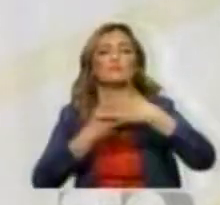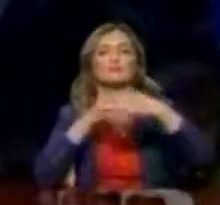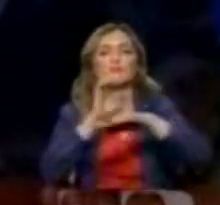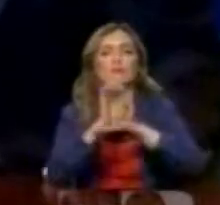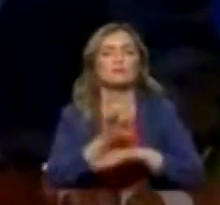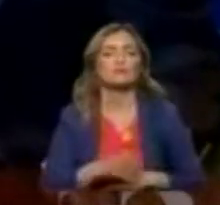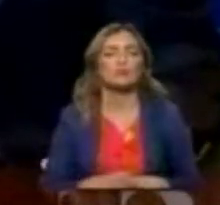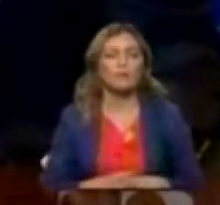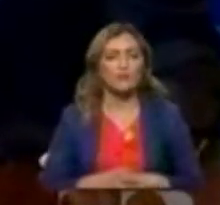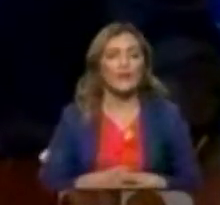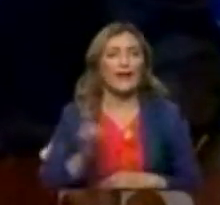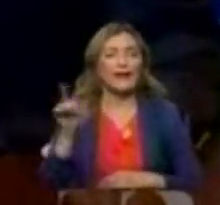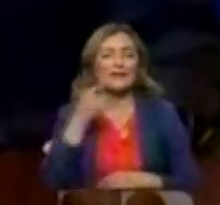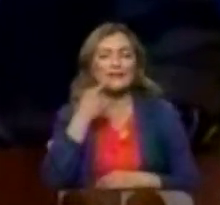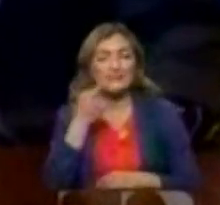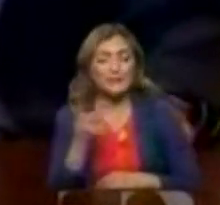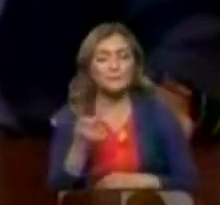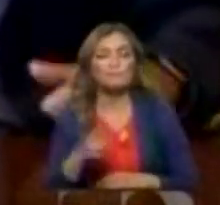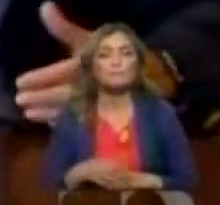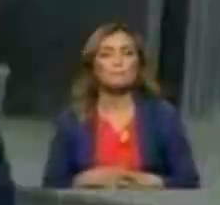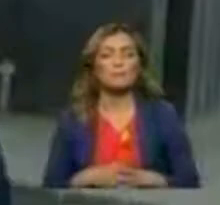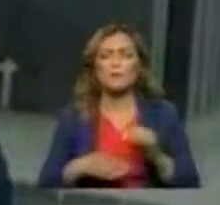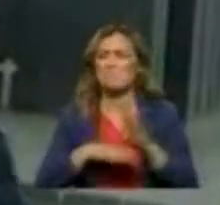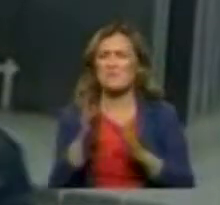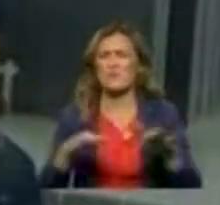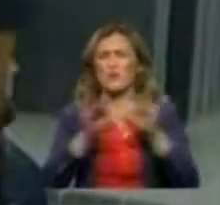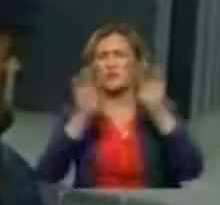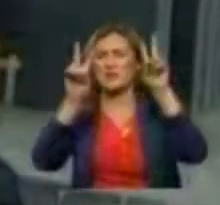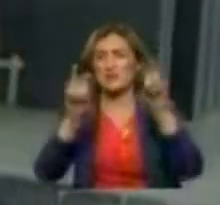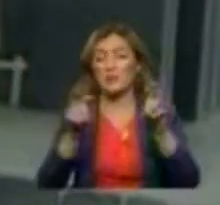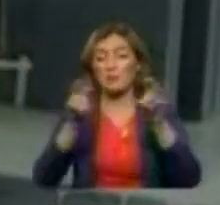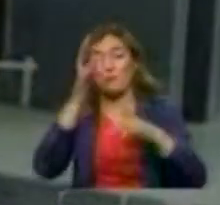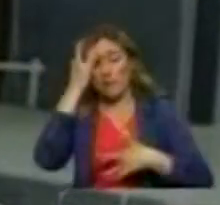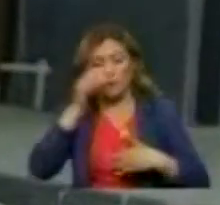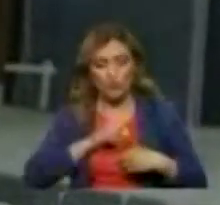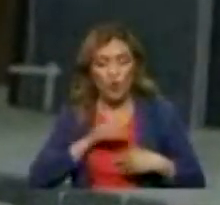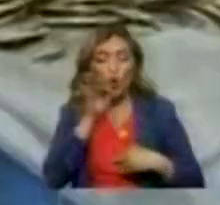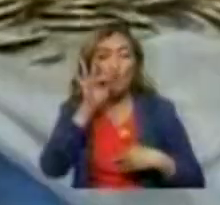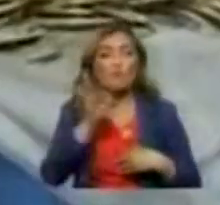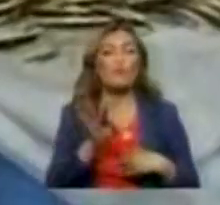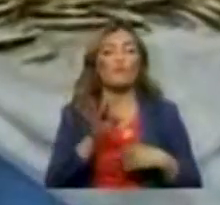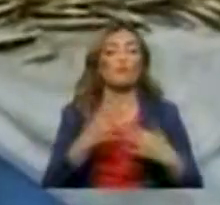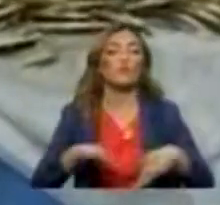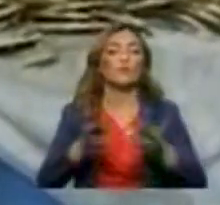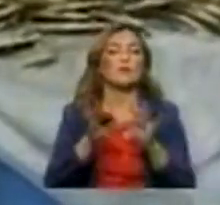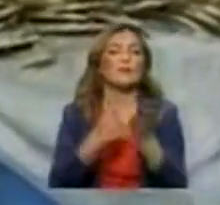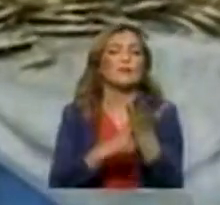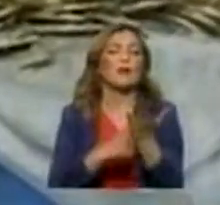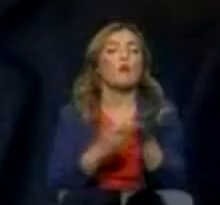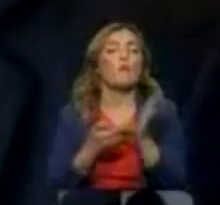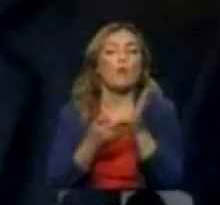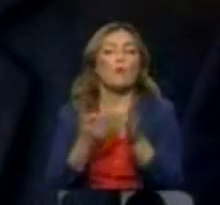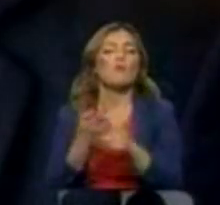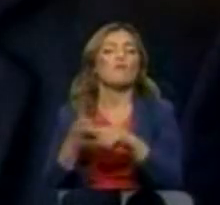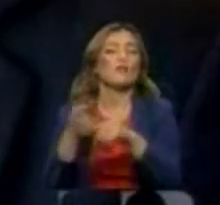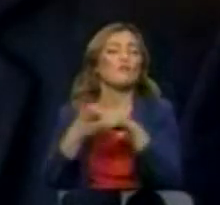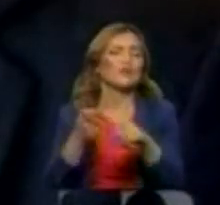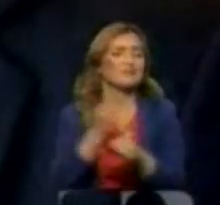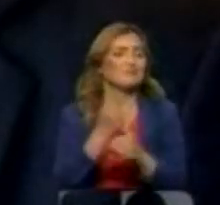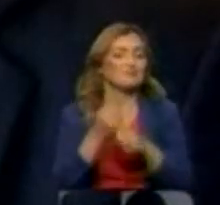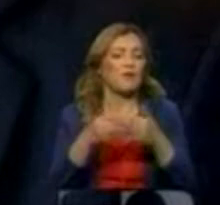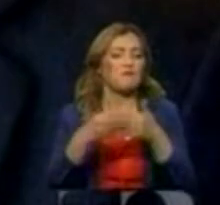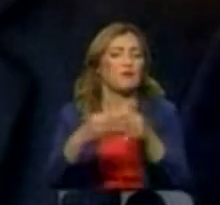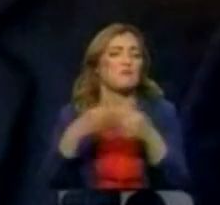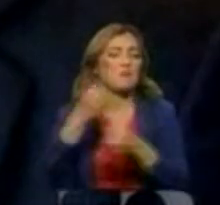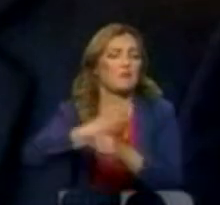país díaz granados agregó que por la coyuntura es la oportunidad también de analizar otras modalidades de trabajo para poder retomar la